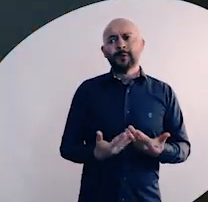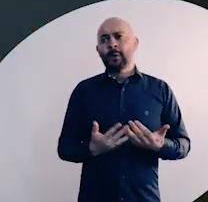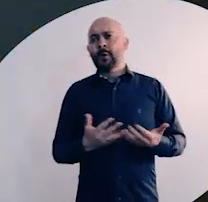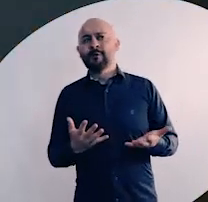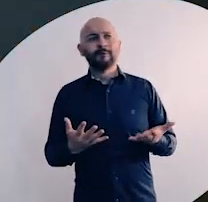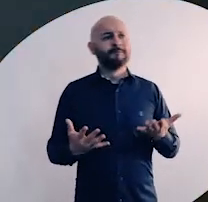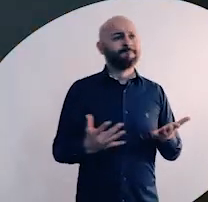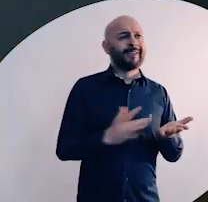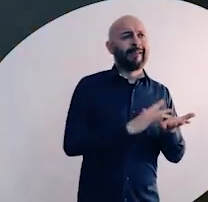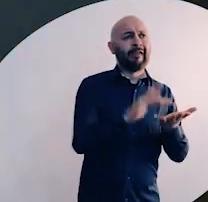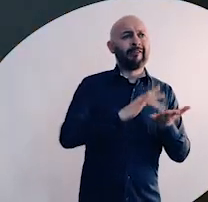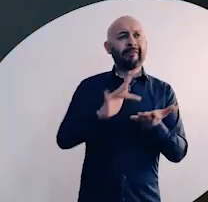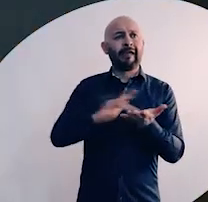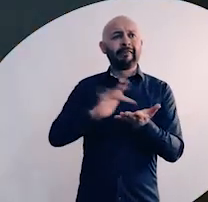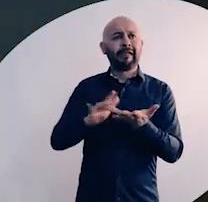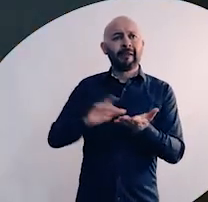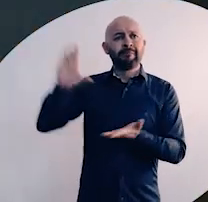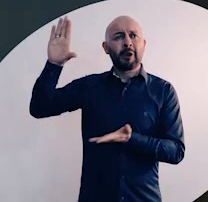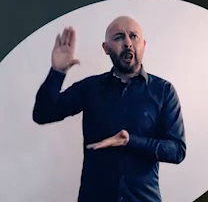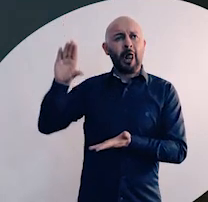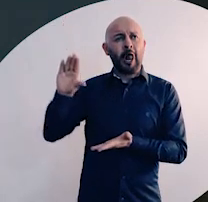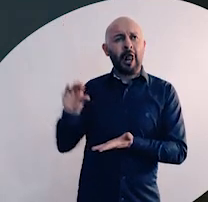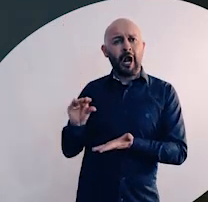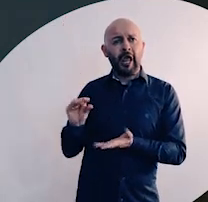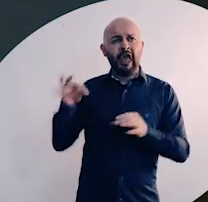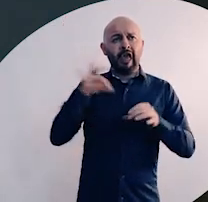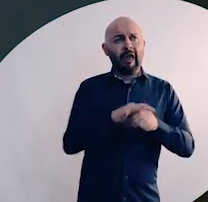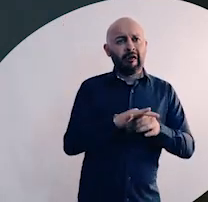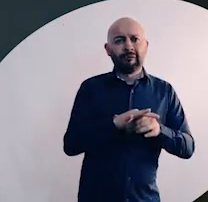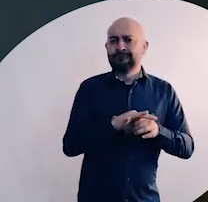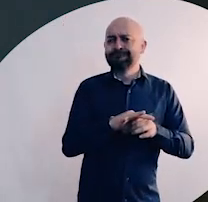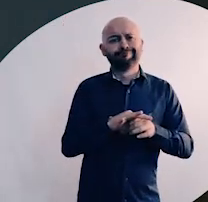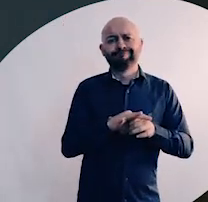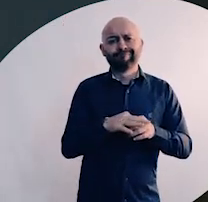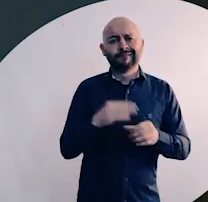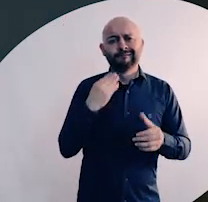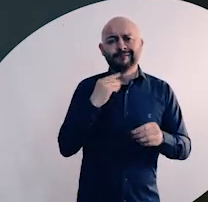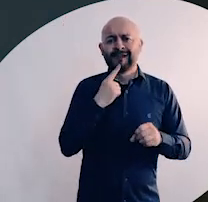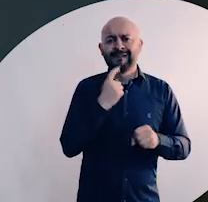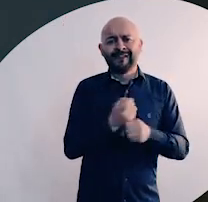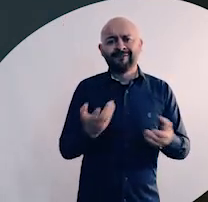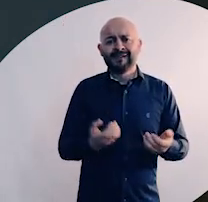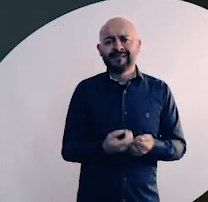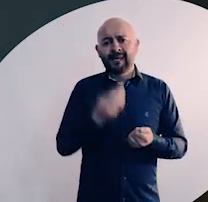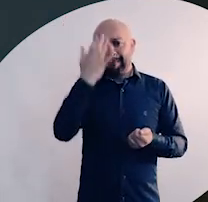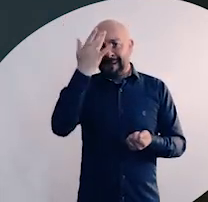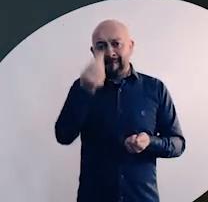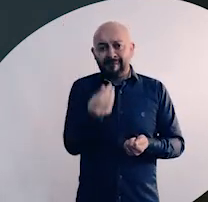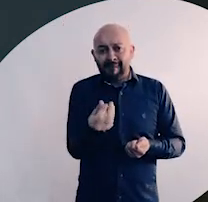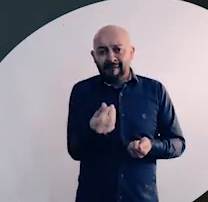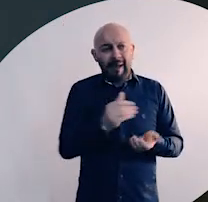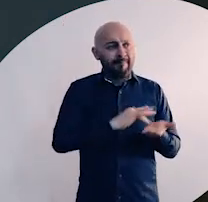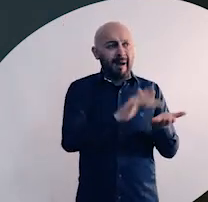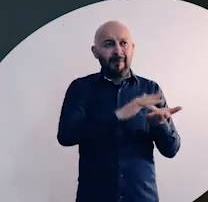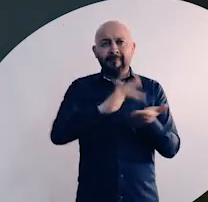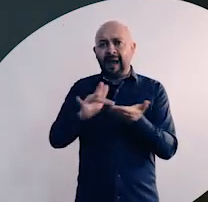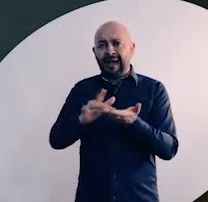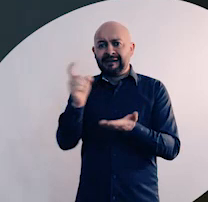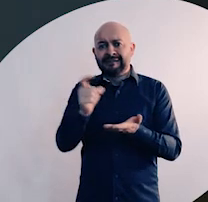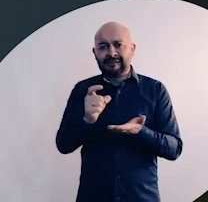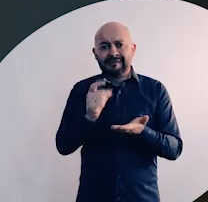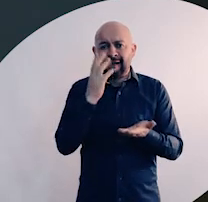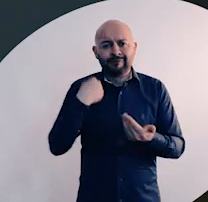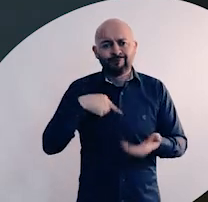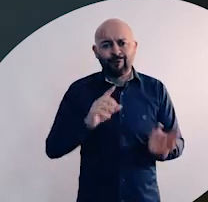dejar para el ahorro eso que sobra a final de mes, porque lo más seguro es que nos terminemos gastando la plata en otras cosas que ni